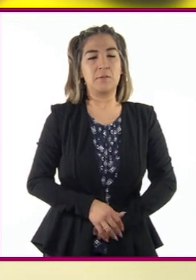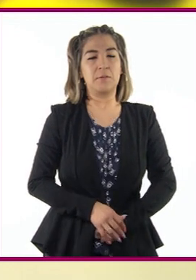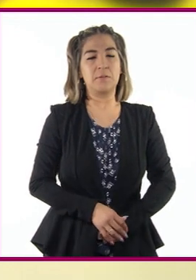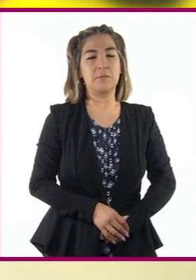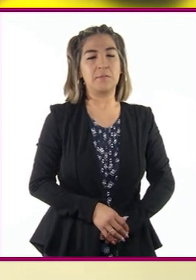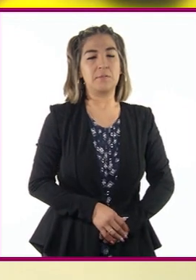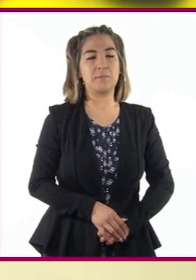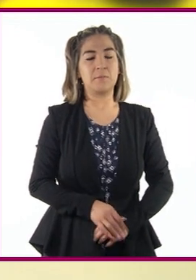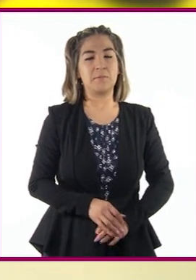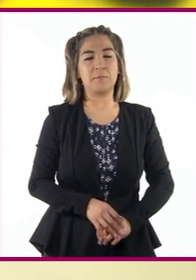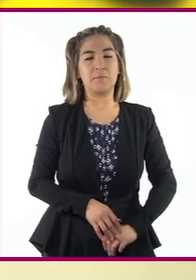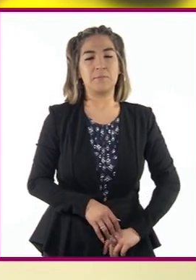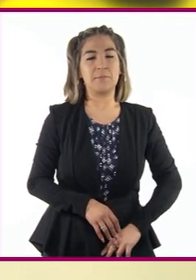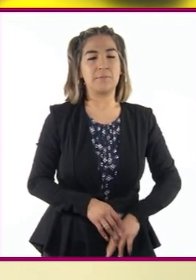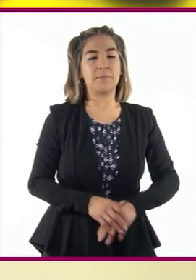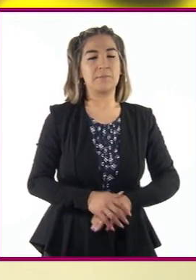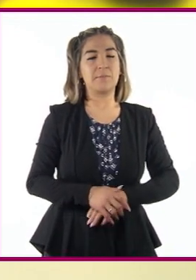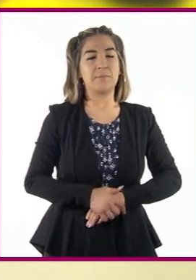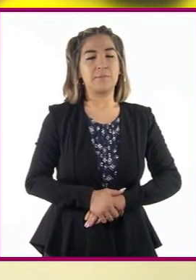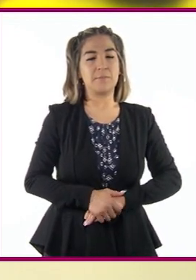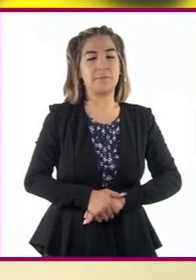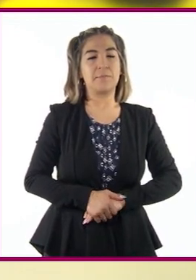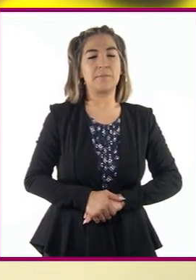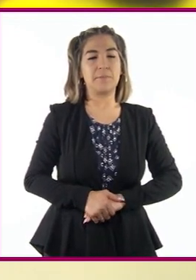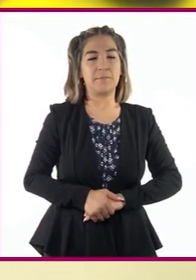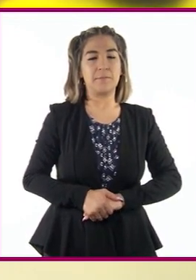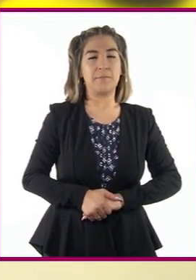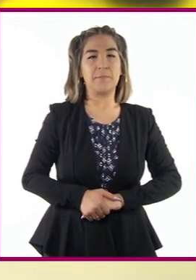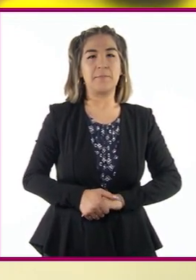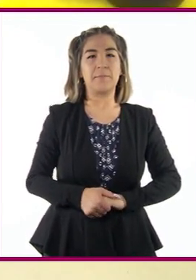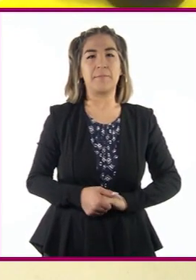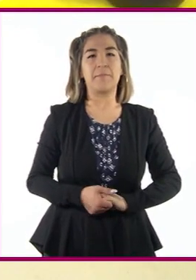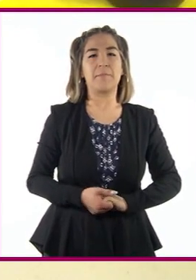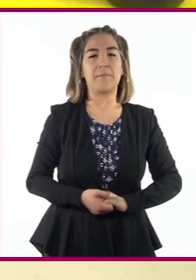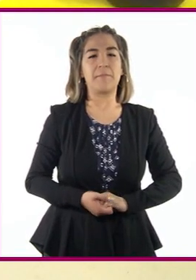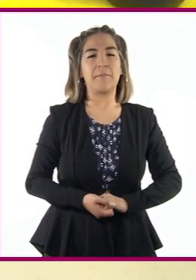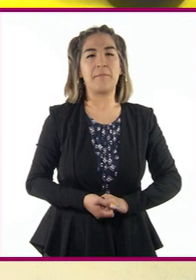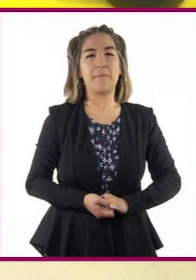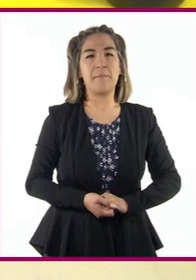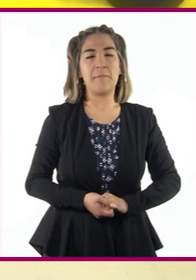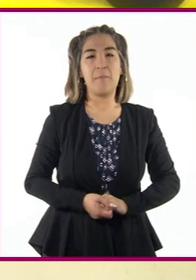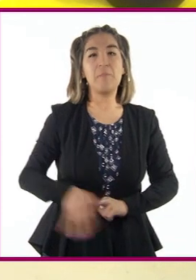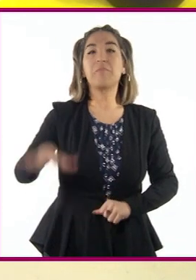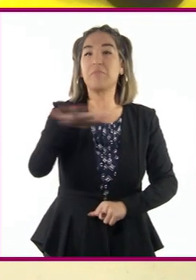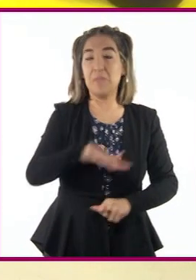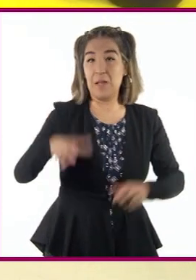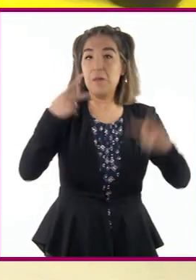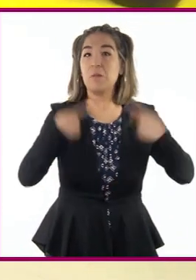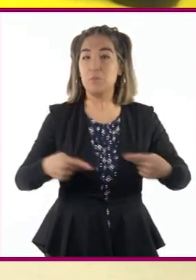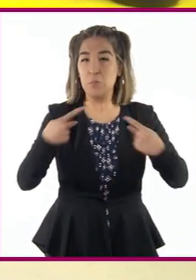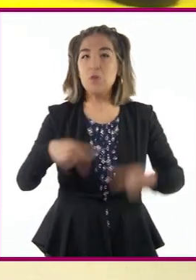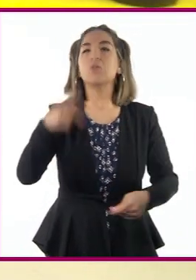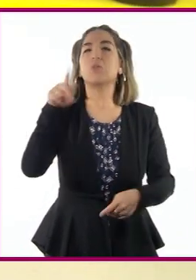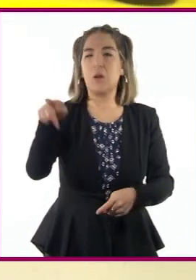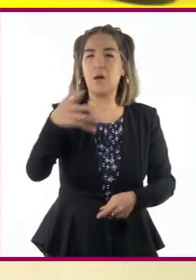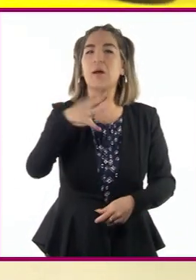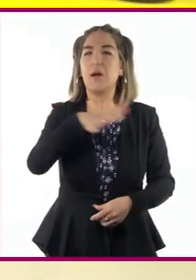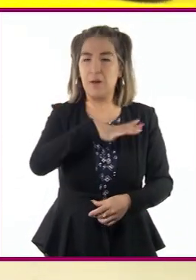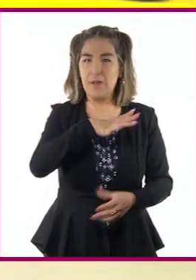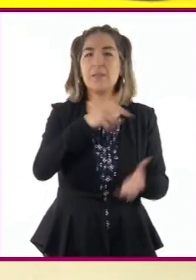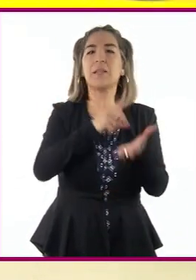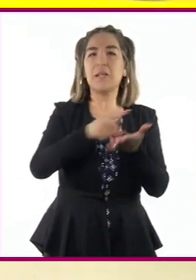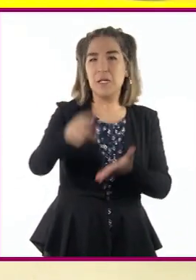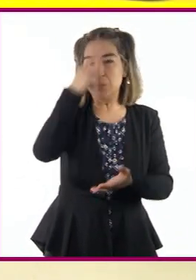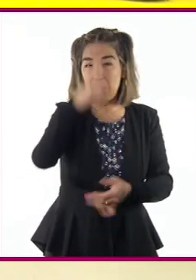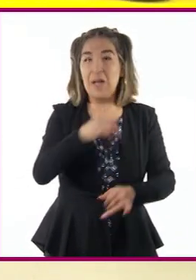niveles. No solo las autoridades electas deben apegarse a la ley. La ciudadanía tiene derecho a la información y